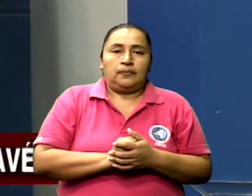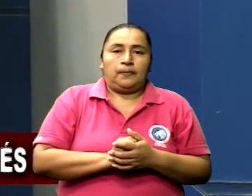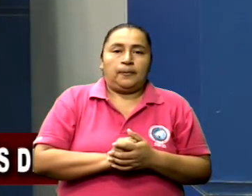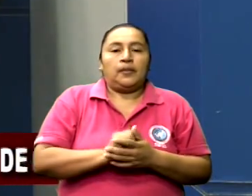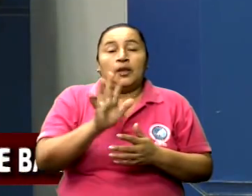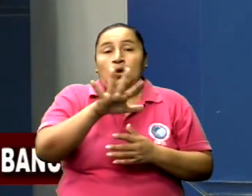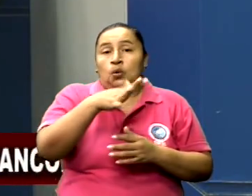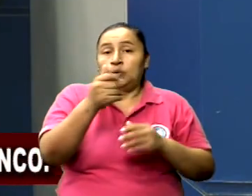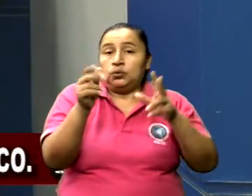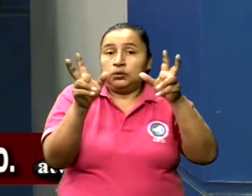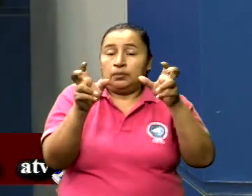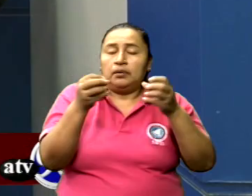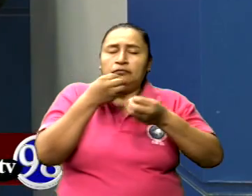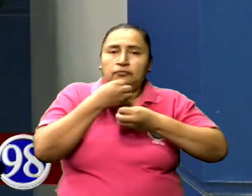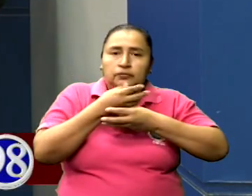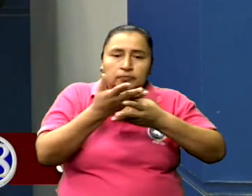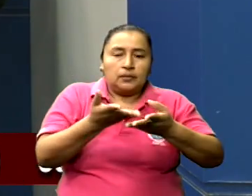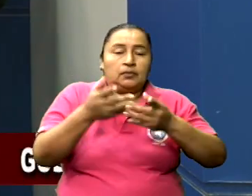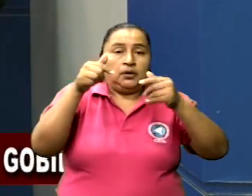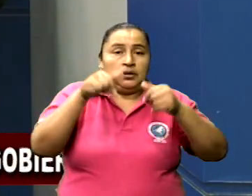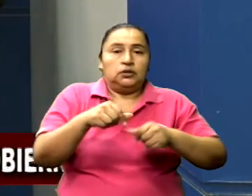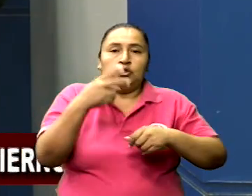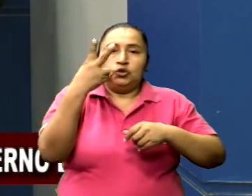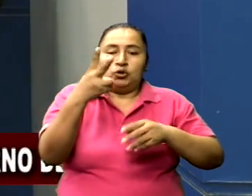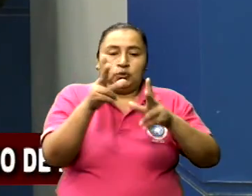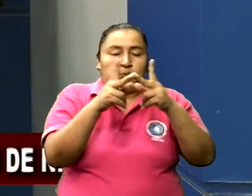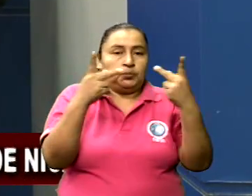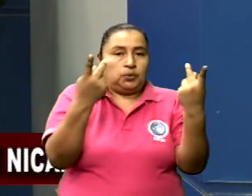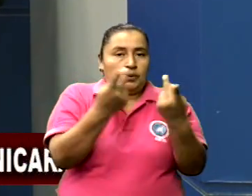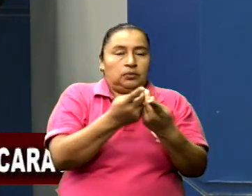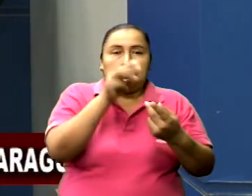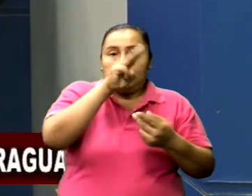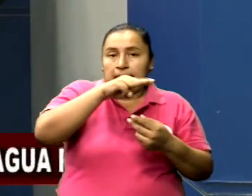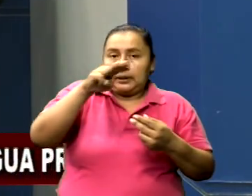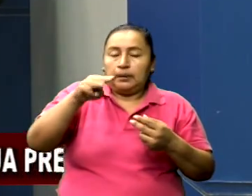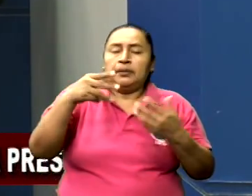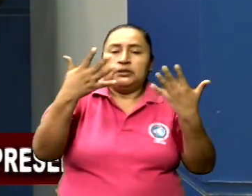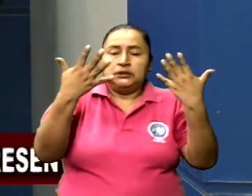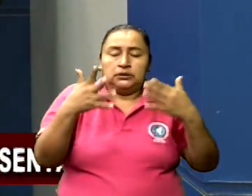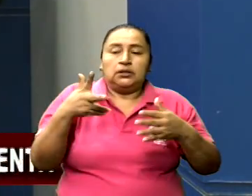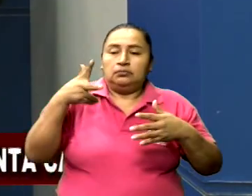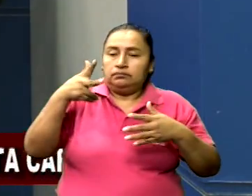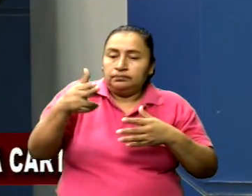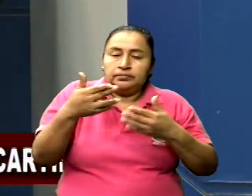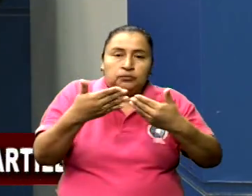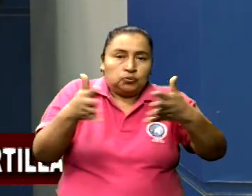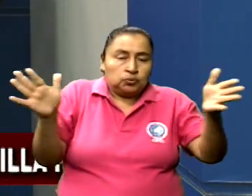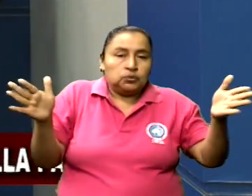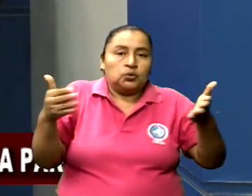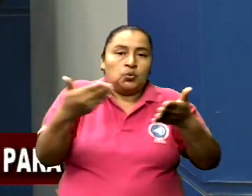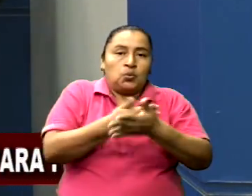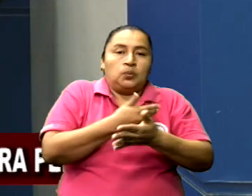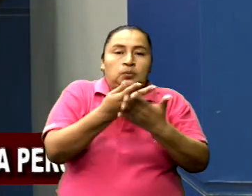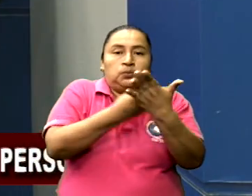En otro tema, les informamos que en dos comunidades de Matagalpa fueron inaugurados proyectos de electrificación que benefician